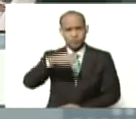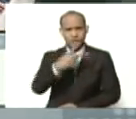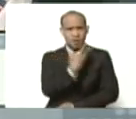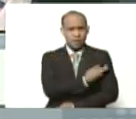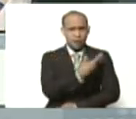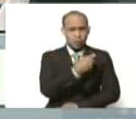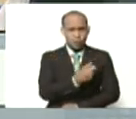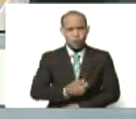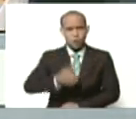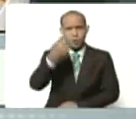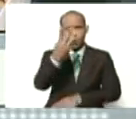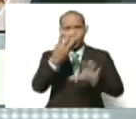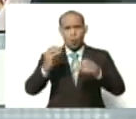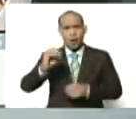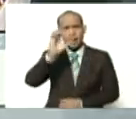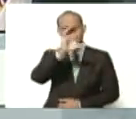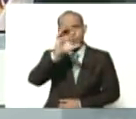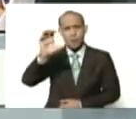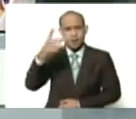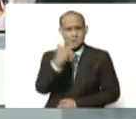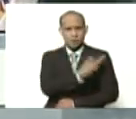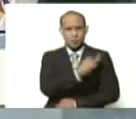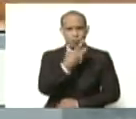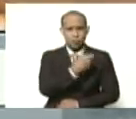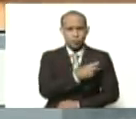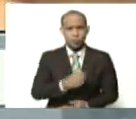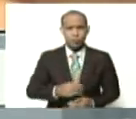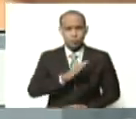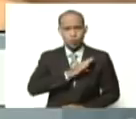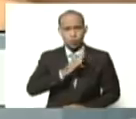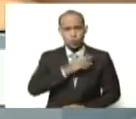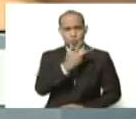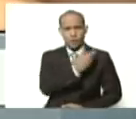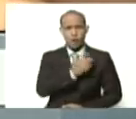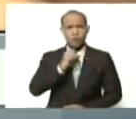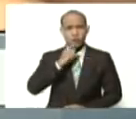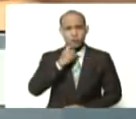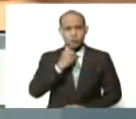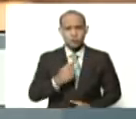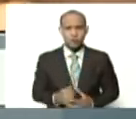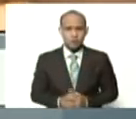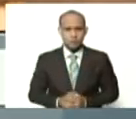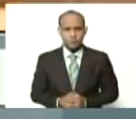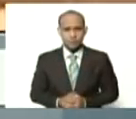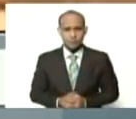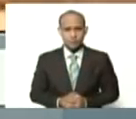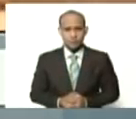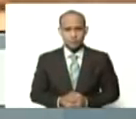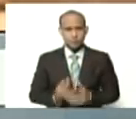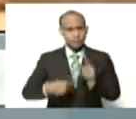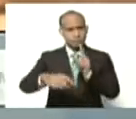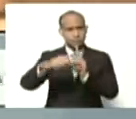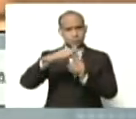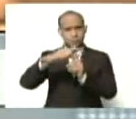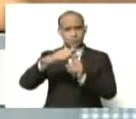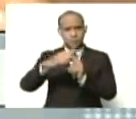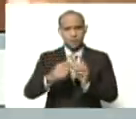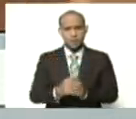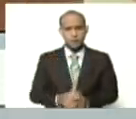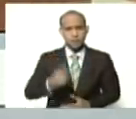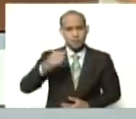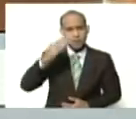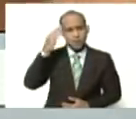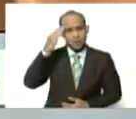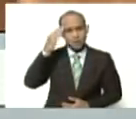40 países se están vacunando ya con la vacuna Sputnik V. Y además, debe saber